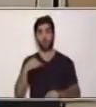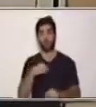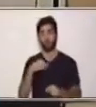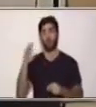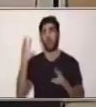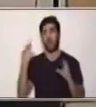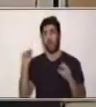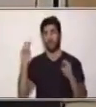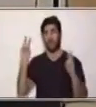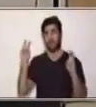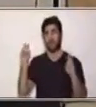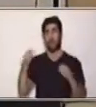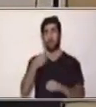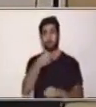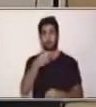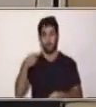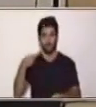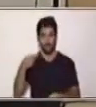una resta,